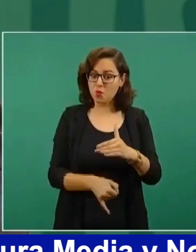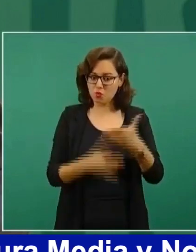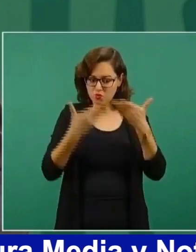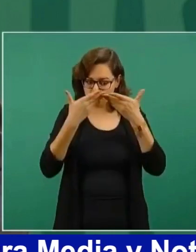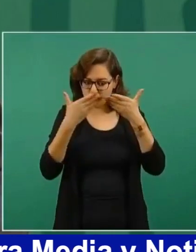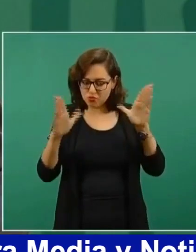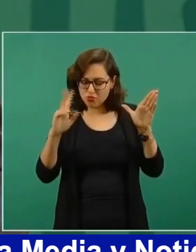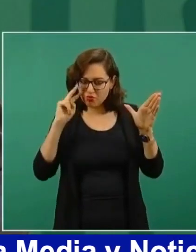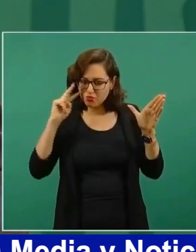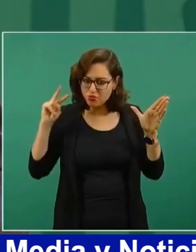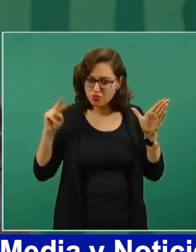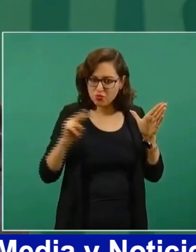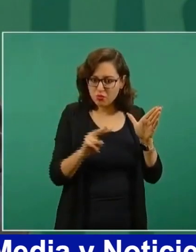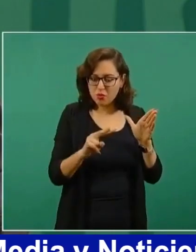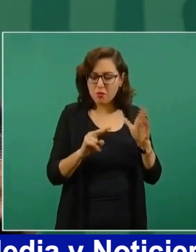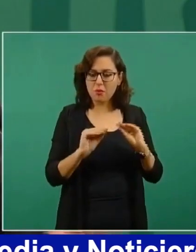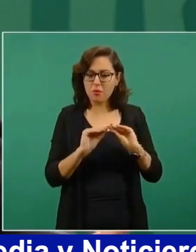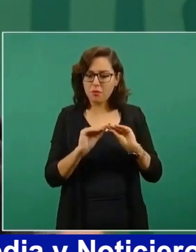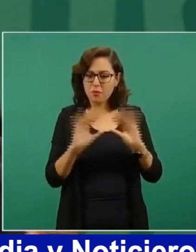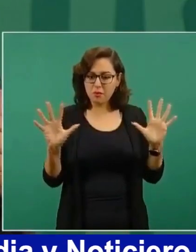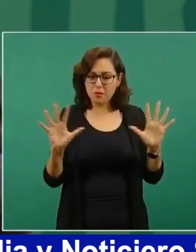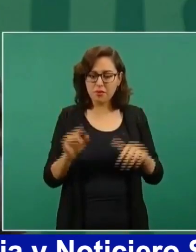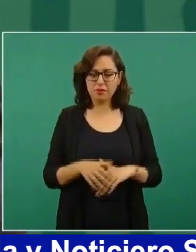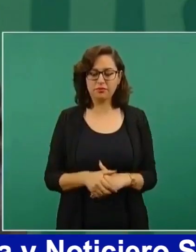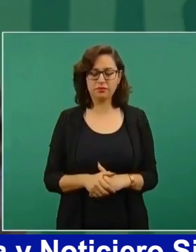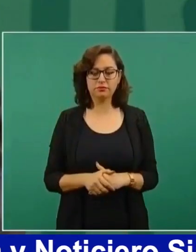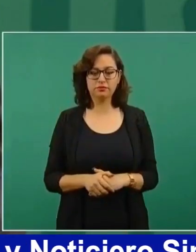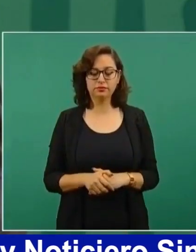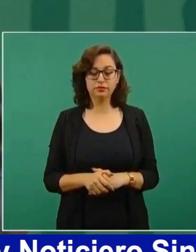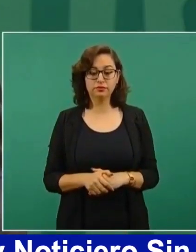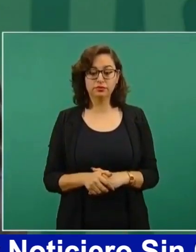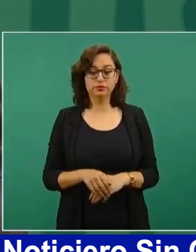son. Lo que planteé ayer,